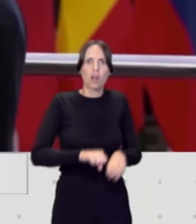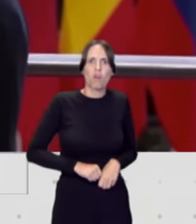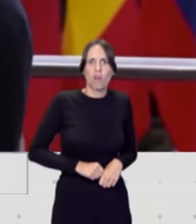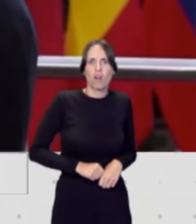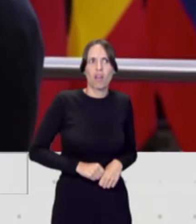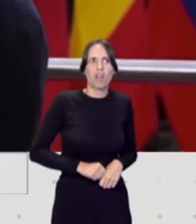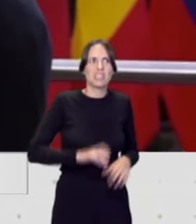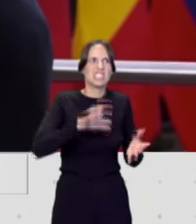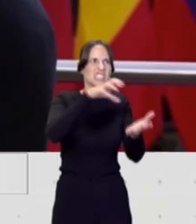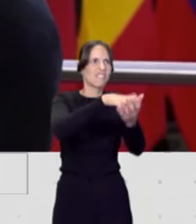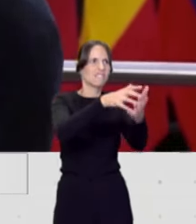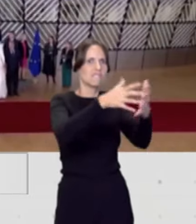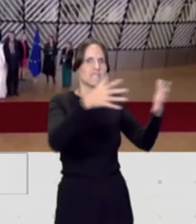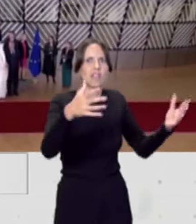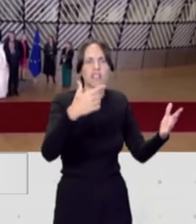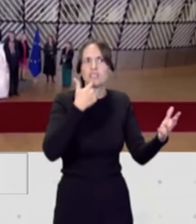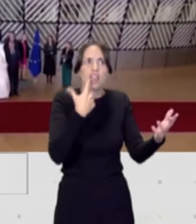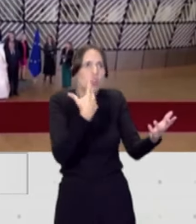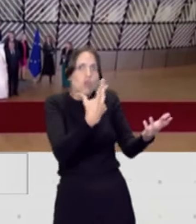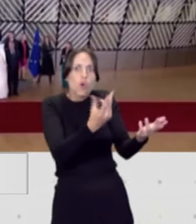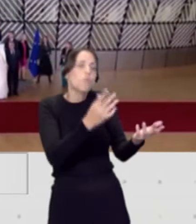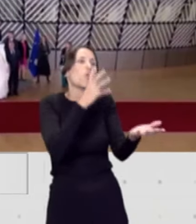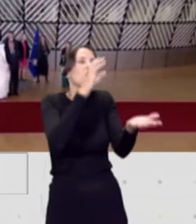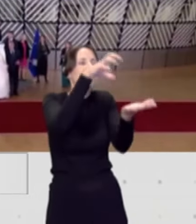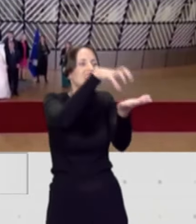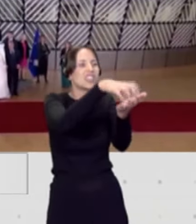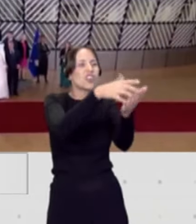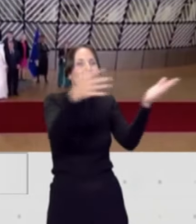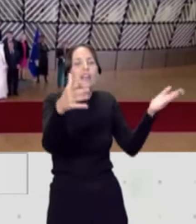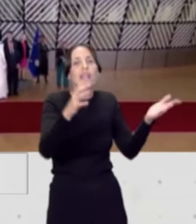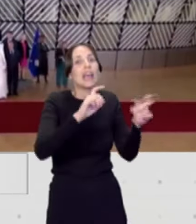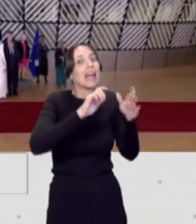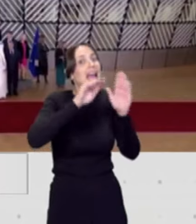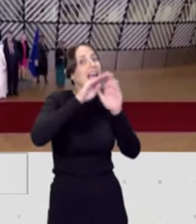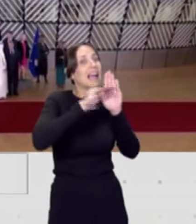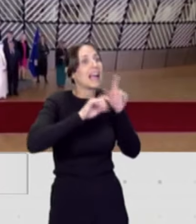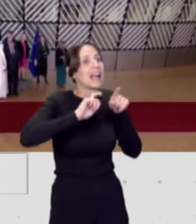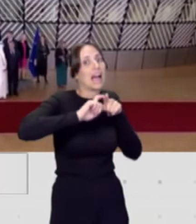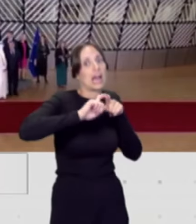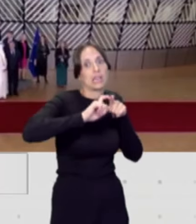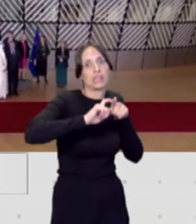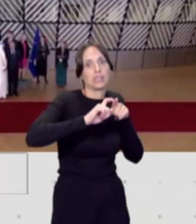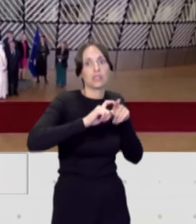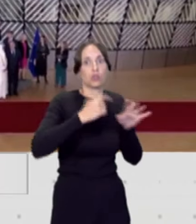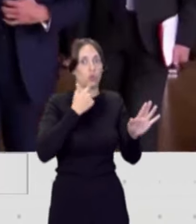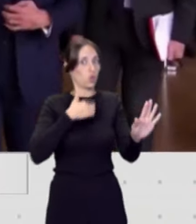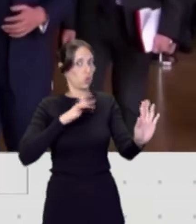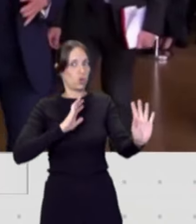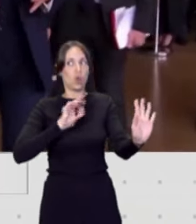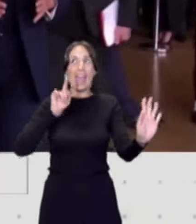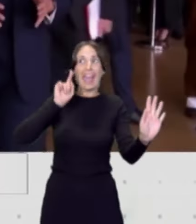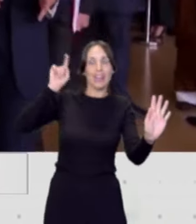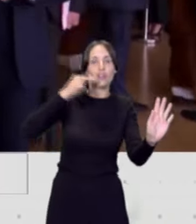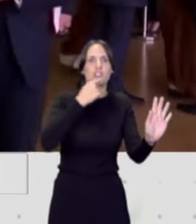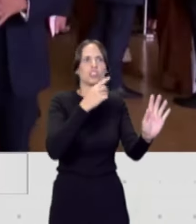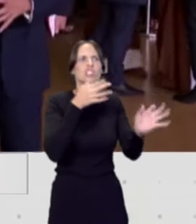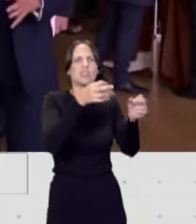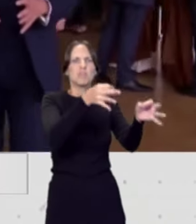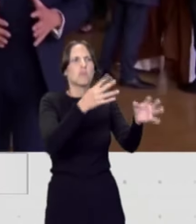en macrocentros, macrocentros que se parecen, que tienen características, no lo digo yo, lo han dicho ellos, que lo han rechazado siempre, estas que